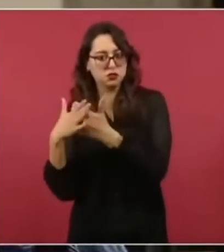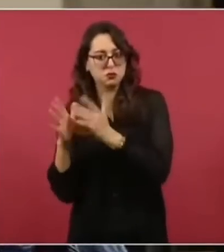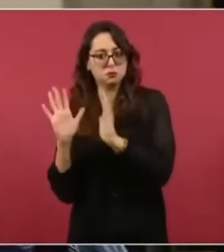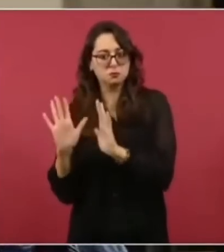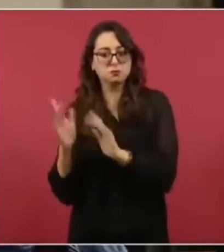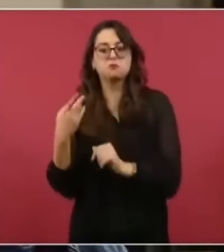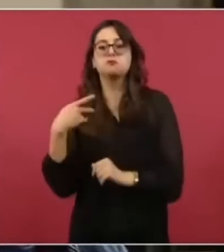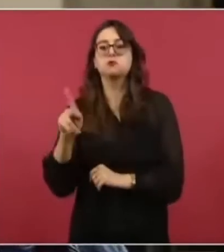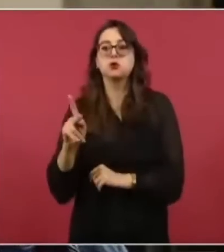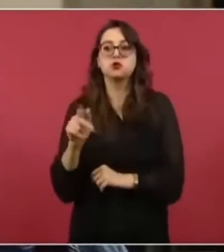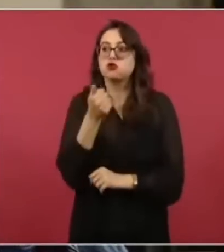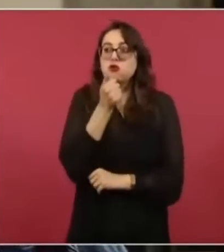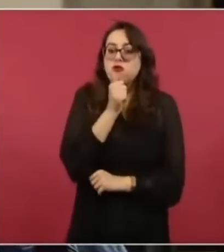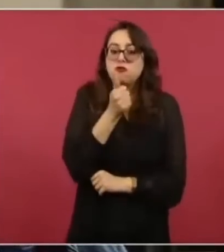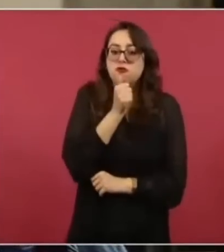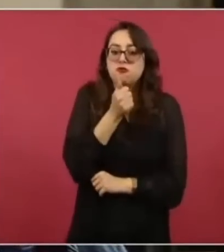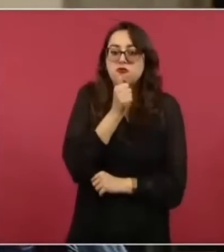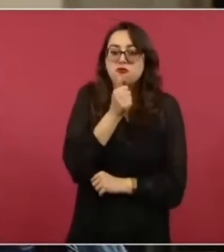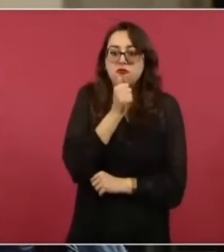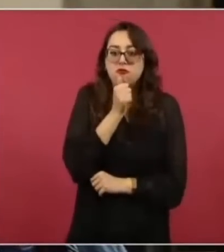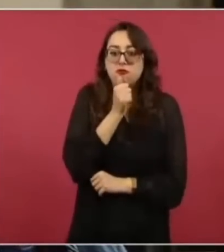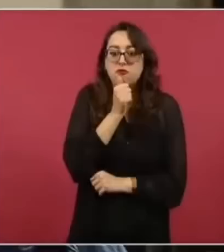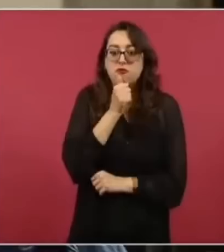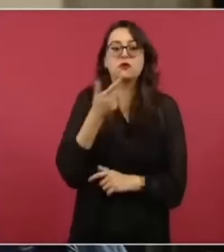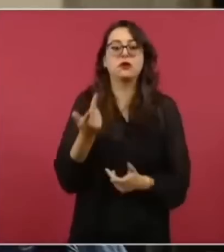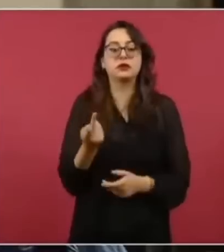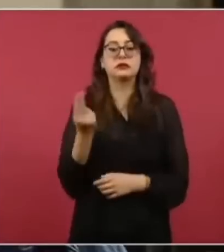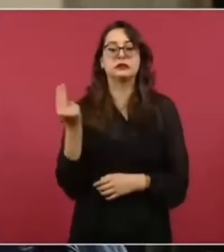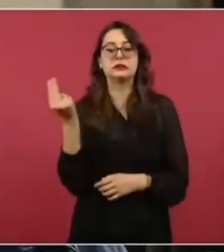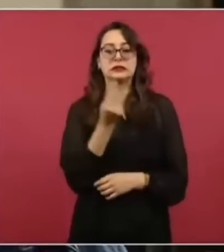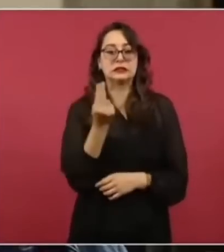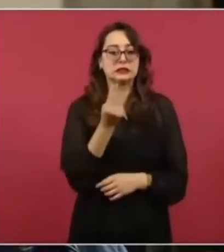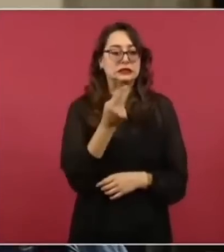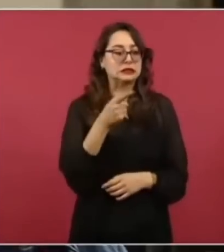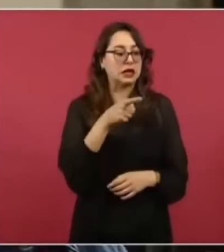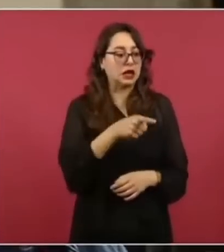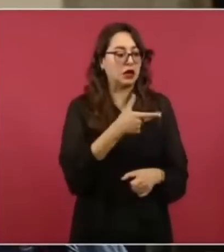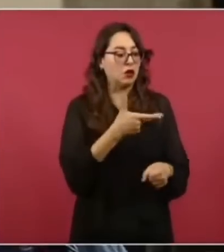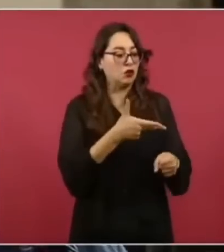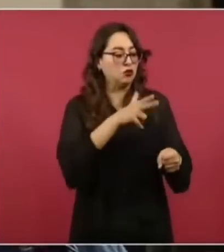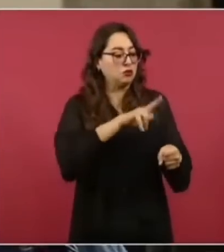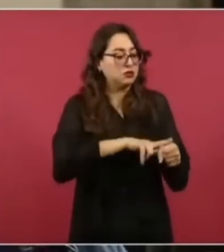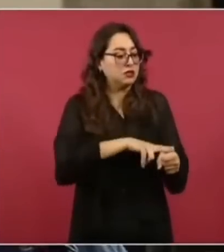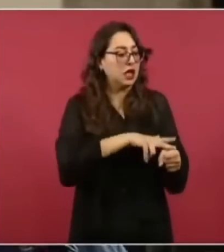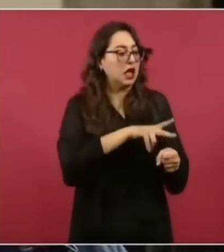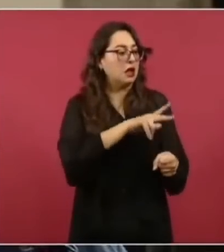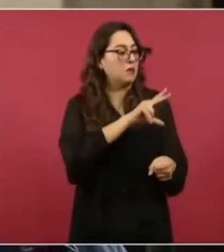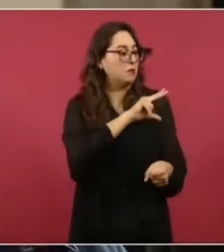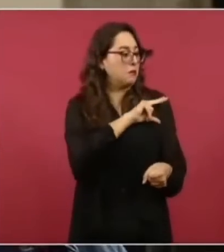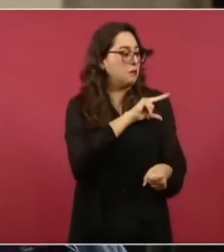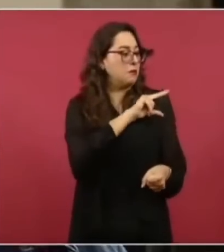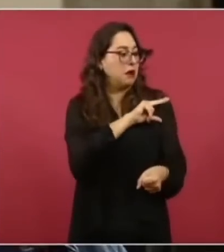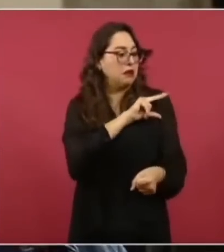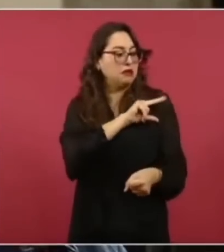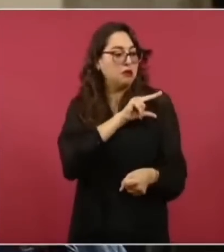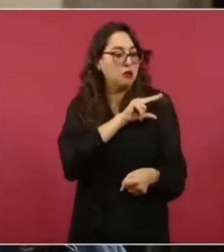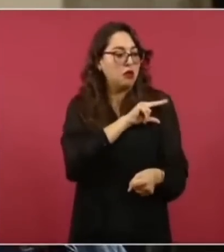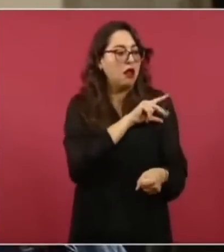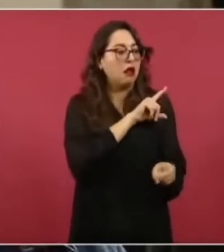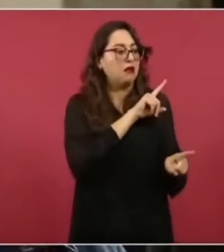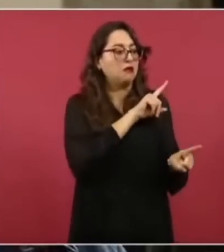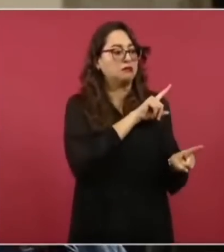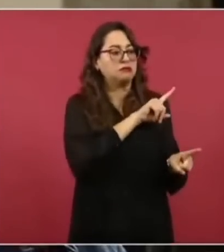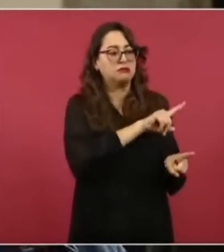clínicas privadas que con total impunidad cobran horrorosamente